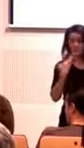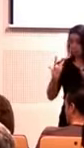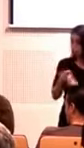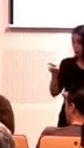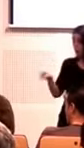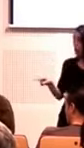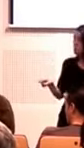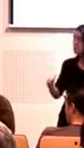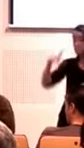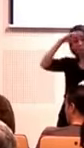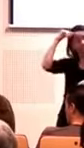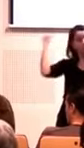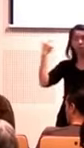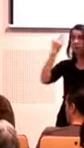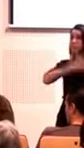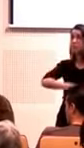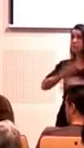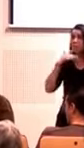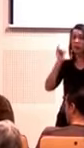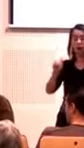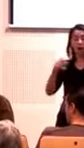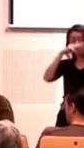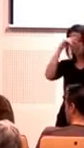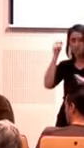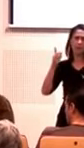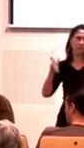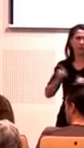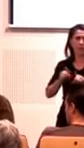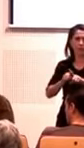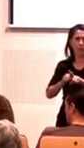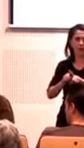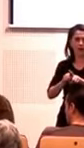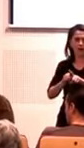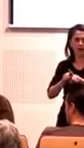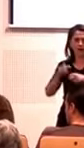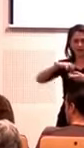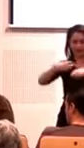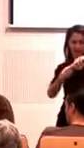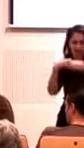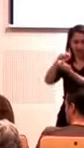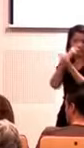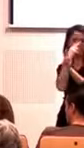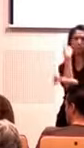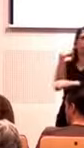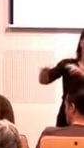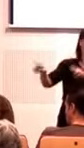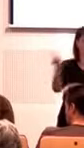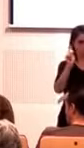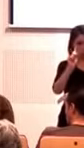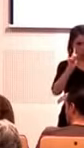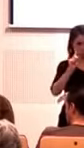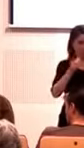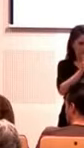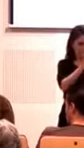siento. Y está claro que no hacemos el Kama Sutra, pero casi nadie lo hará, creo yo. Pero hay otras cosas que se me dan de fábula,